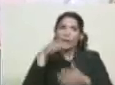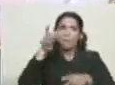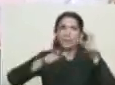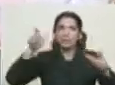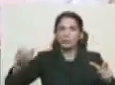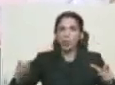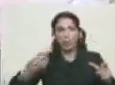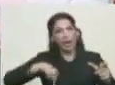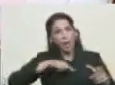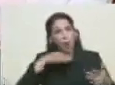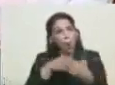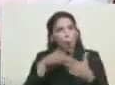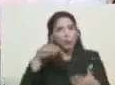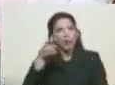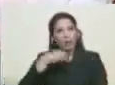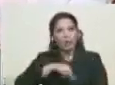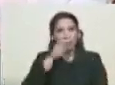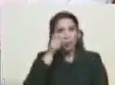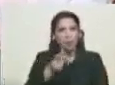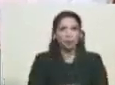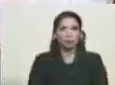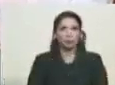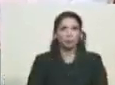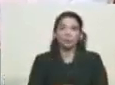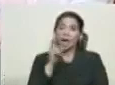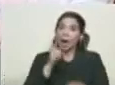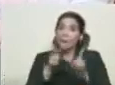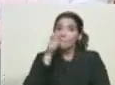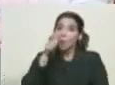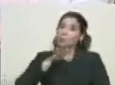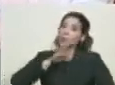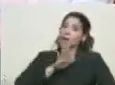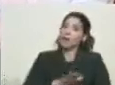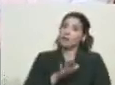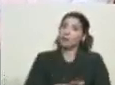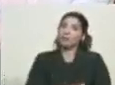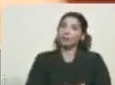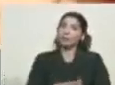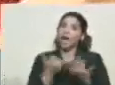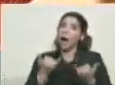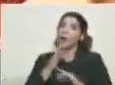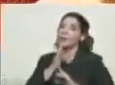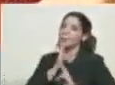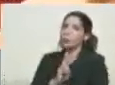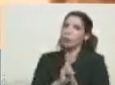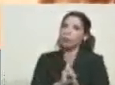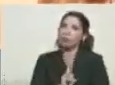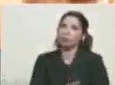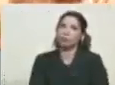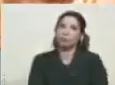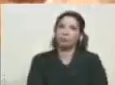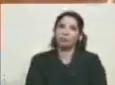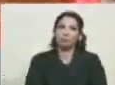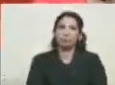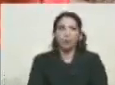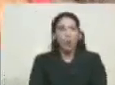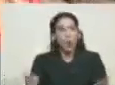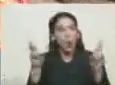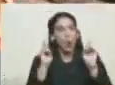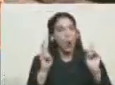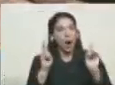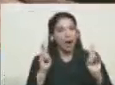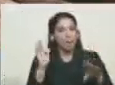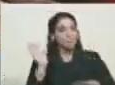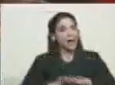contra nuestro pueblo. En algún momento ese pueblo que ha estado tranquilo les va a responder. Ojalá eso no